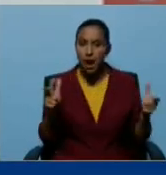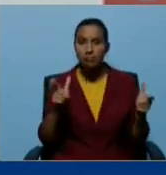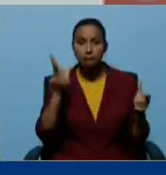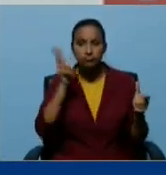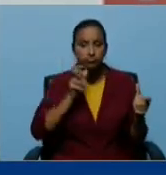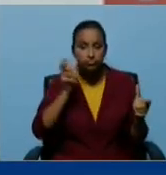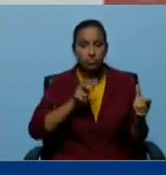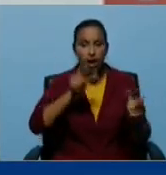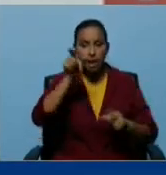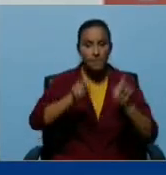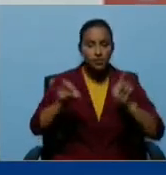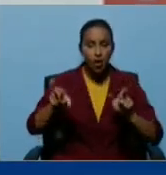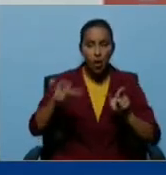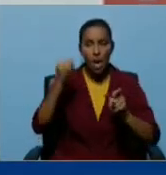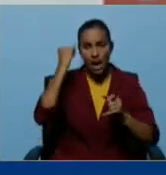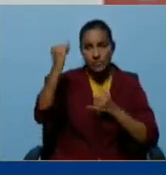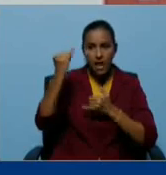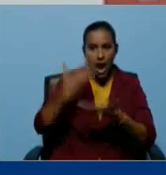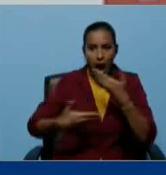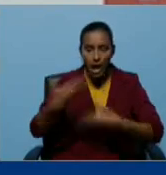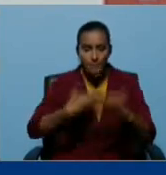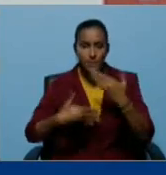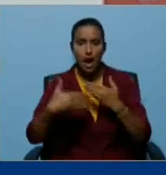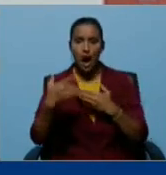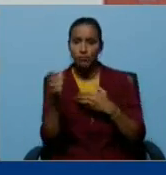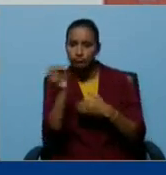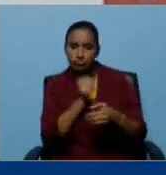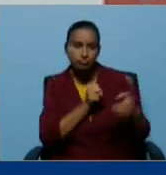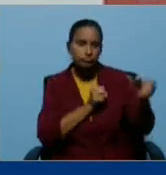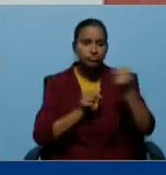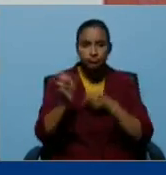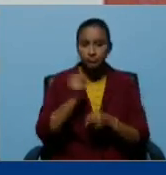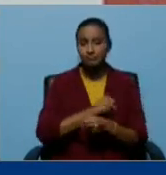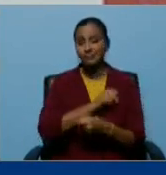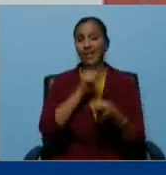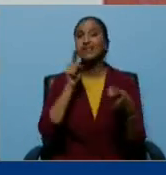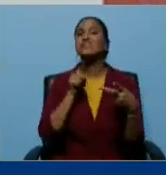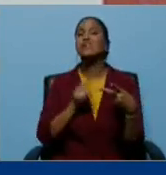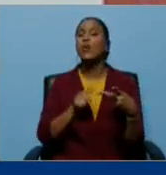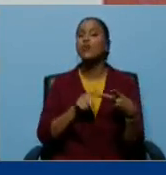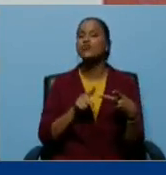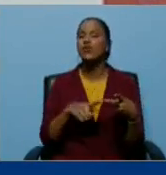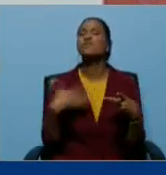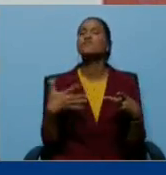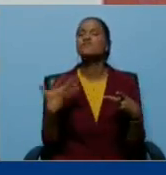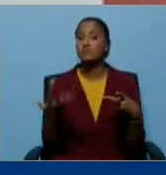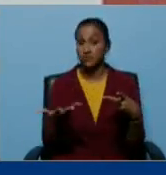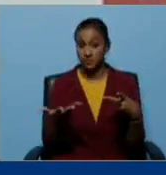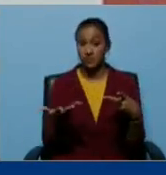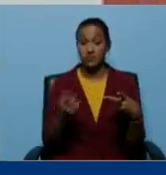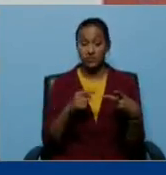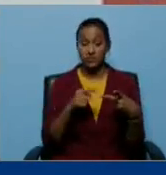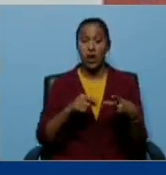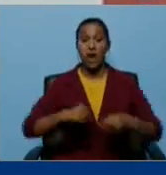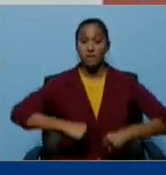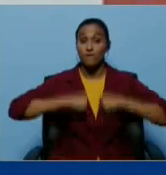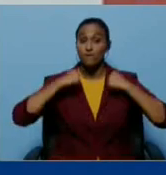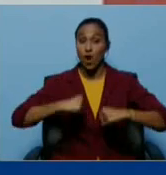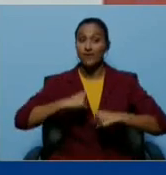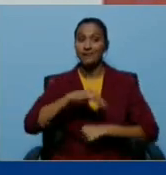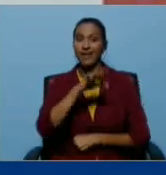escucharla, aprender para la acción transformadora. Segundo anillo, las fuerzas organizadas de la